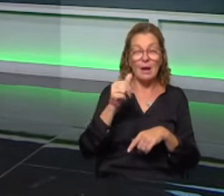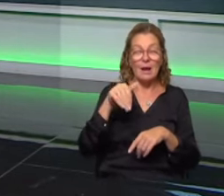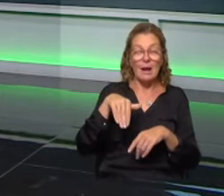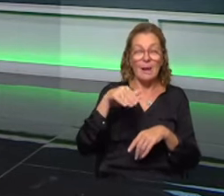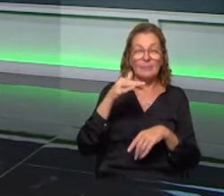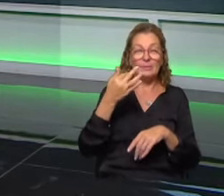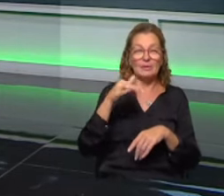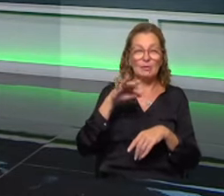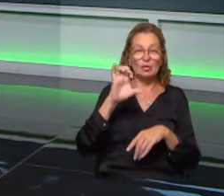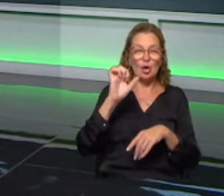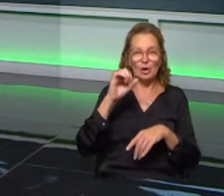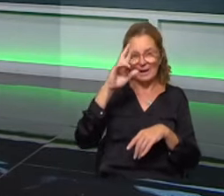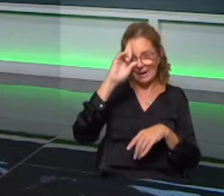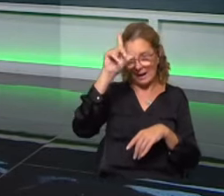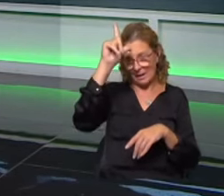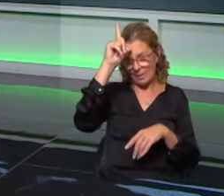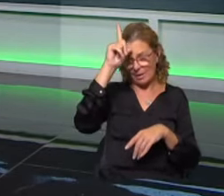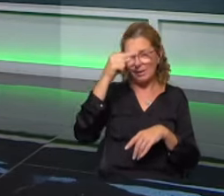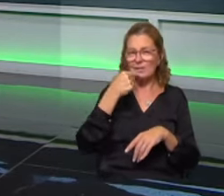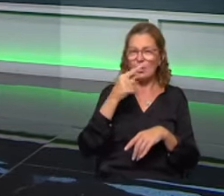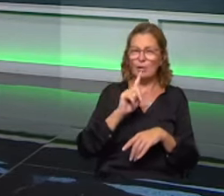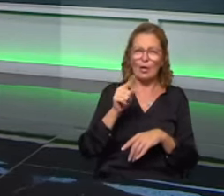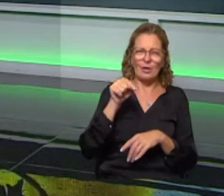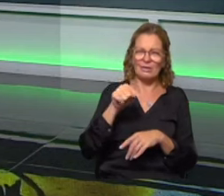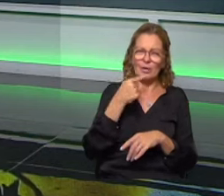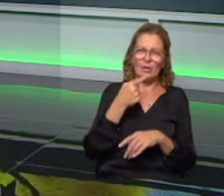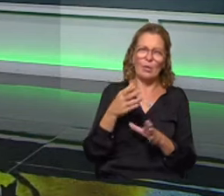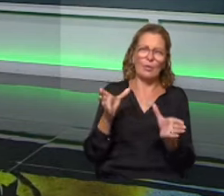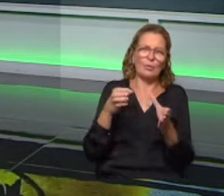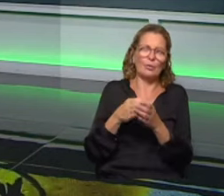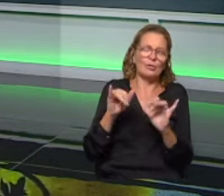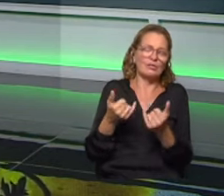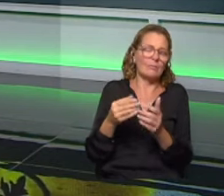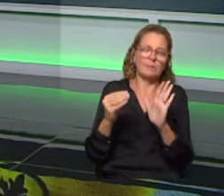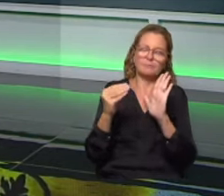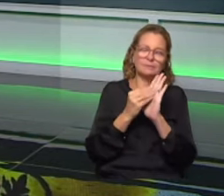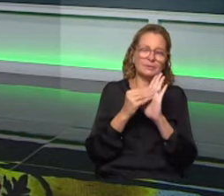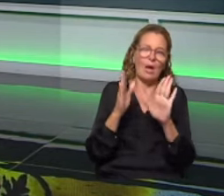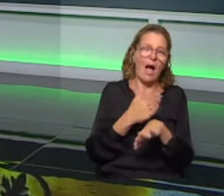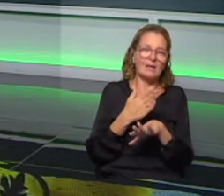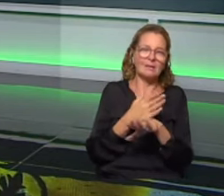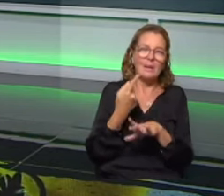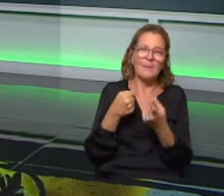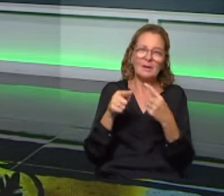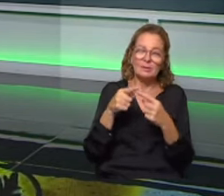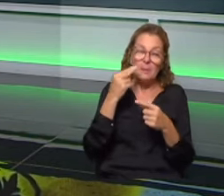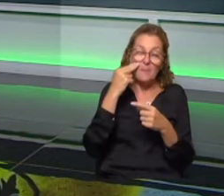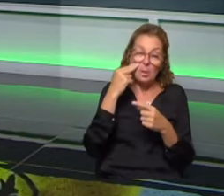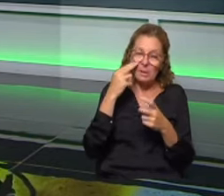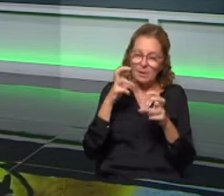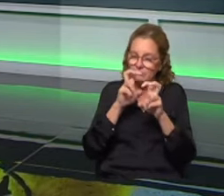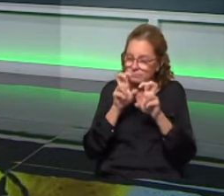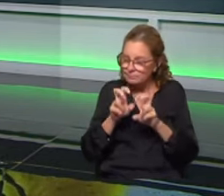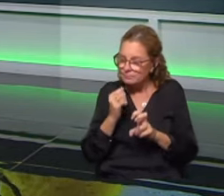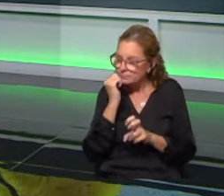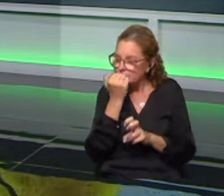el embajador alemán, pero dijo que no era el motivo, que era una reunión que ya estaba pactada. Sin embargo, este escándalo de espionaje amenaza